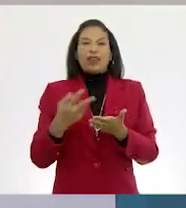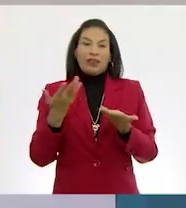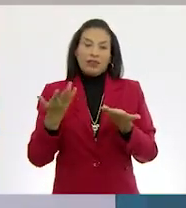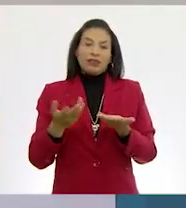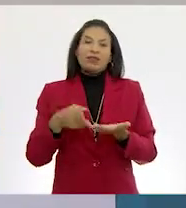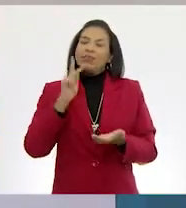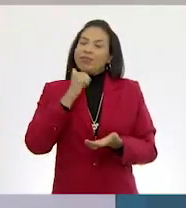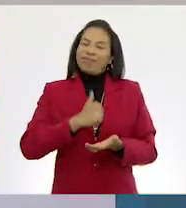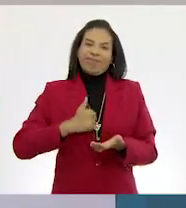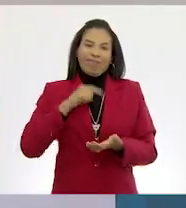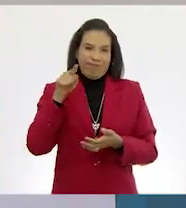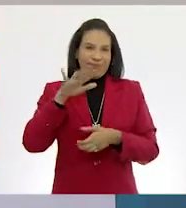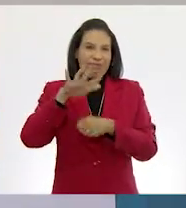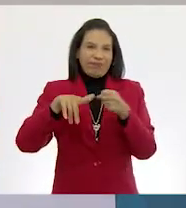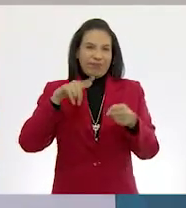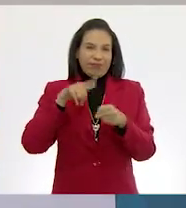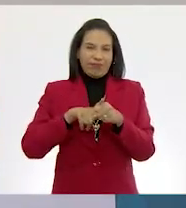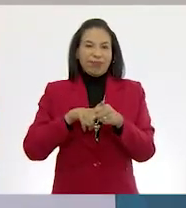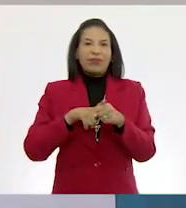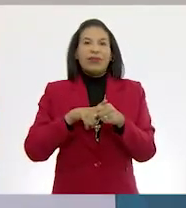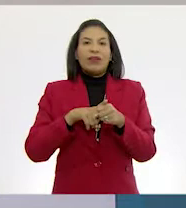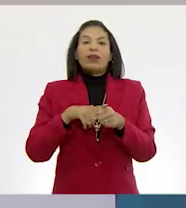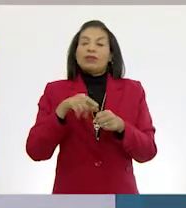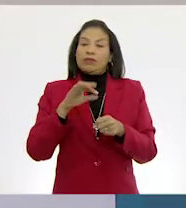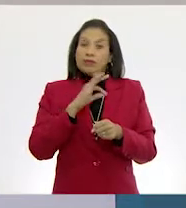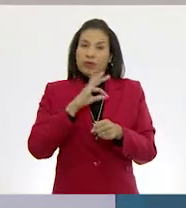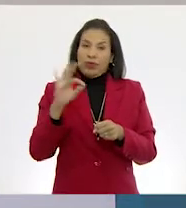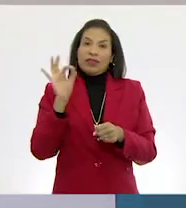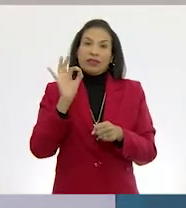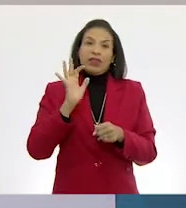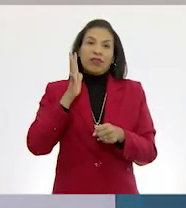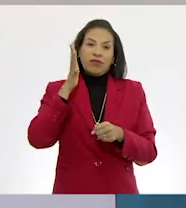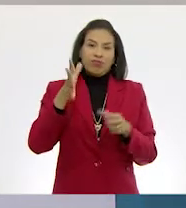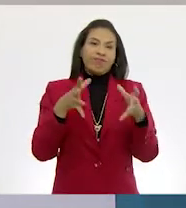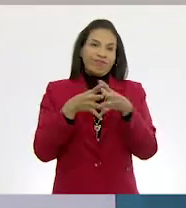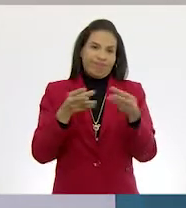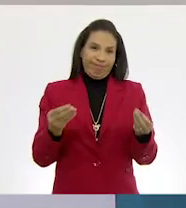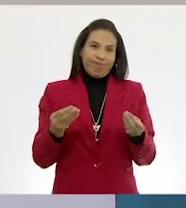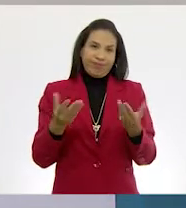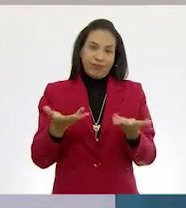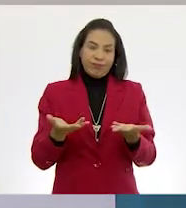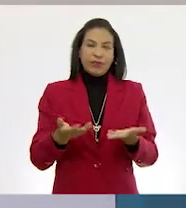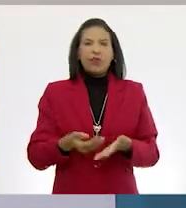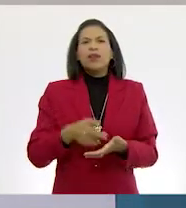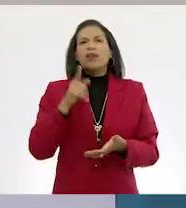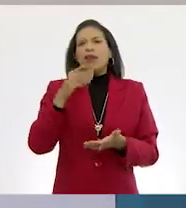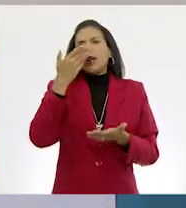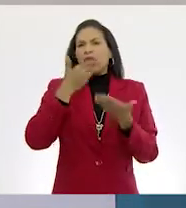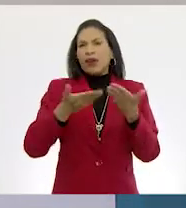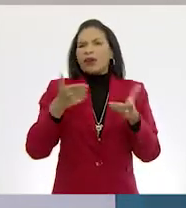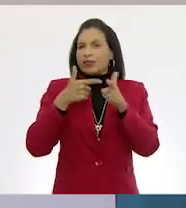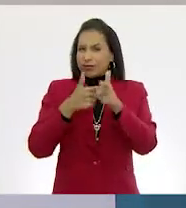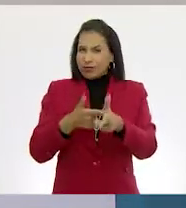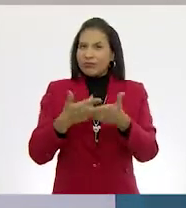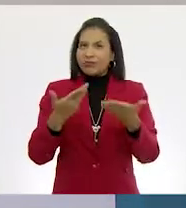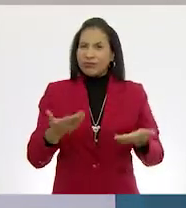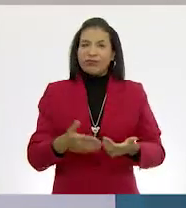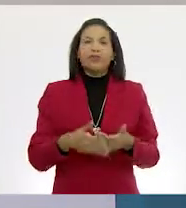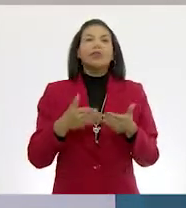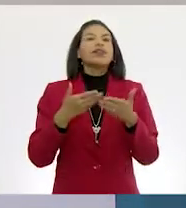la vaquita marina es una especie que está en peligro de extinción pero qué les parece si continuamos